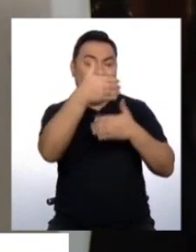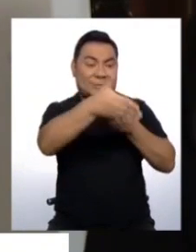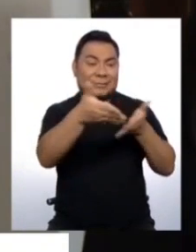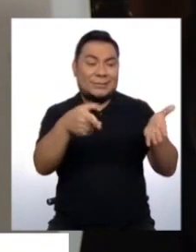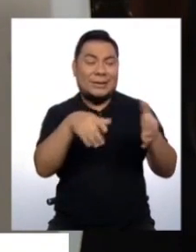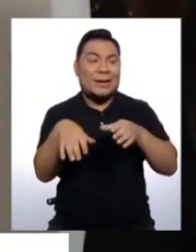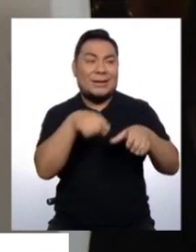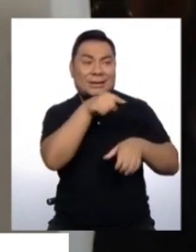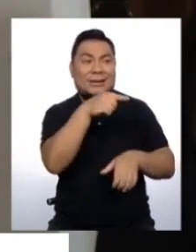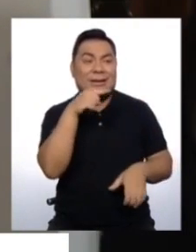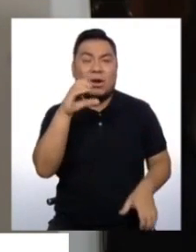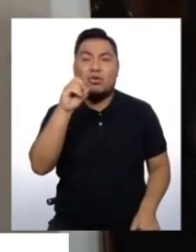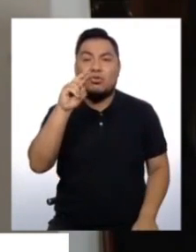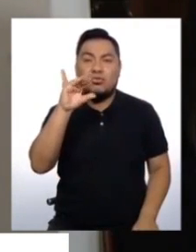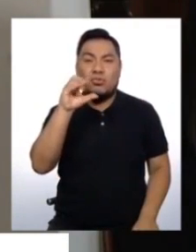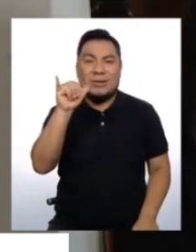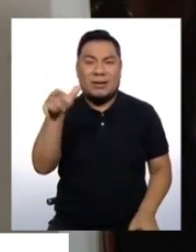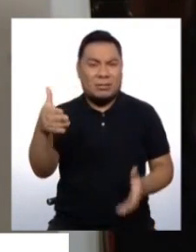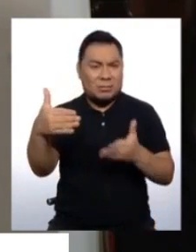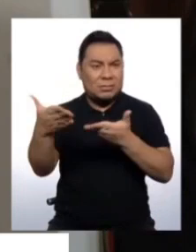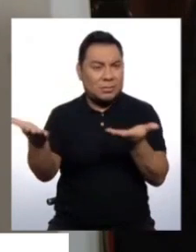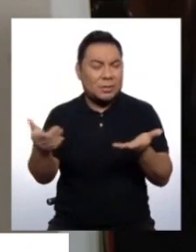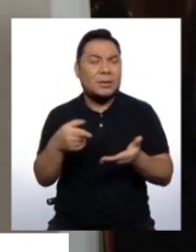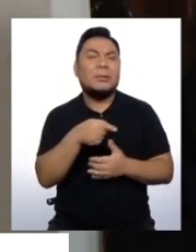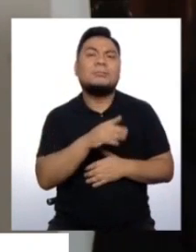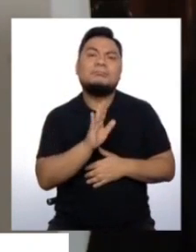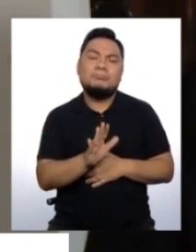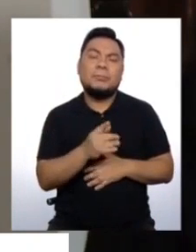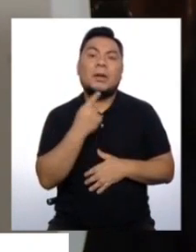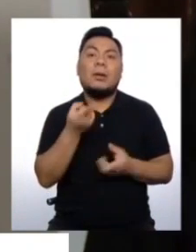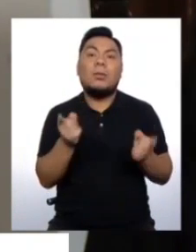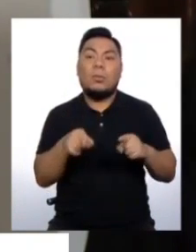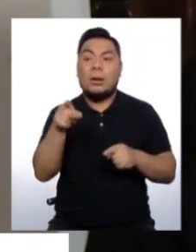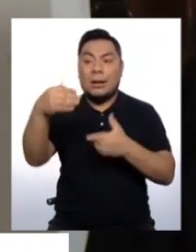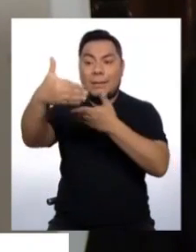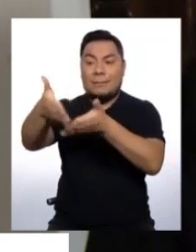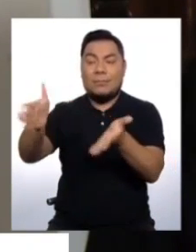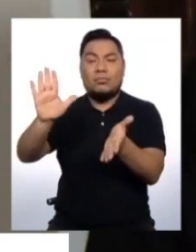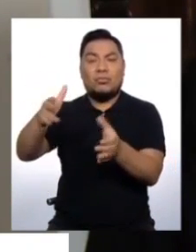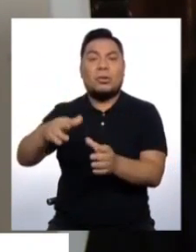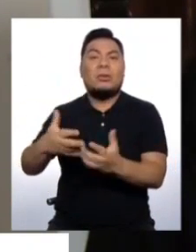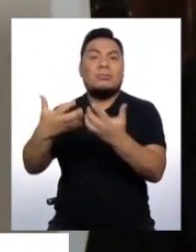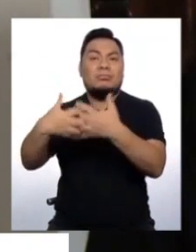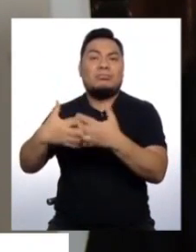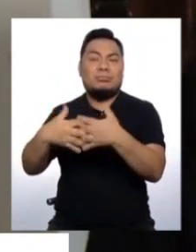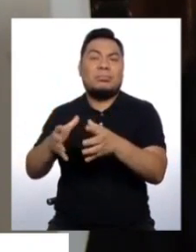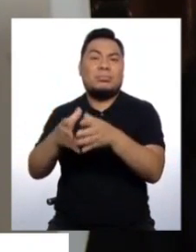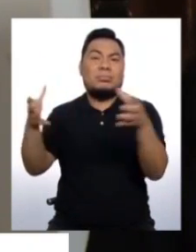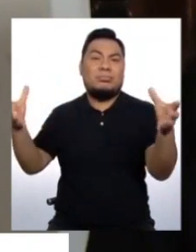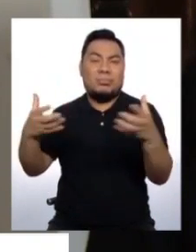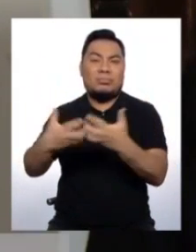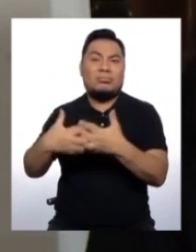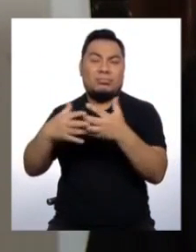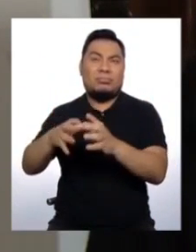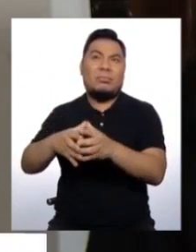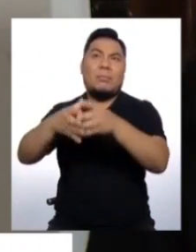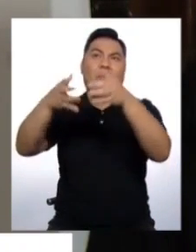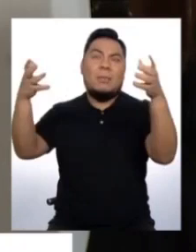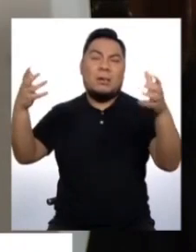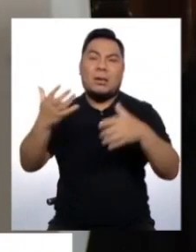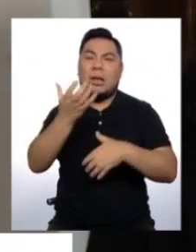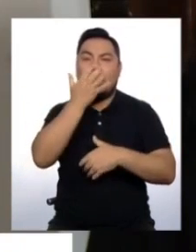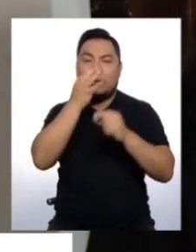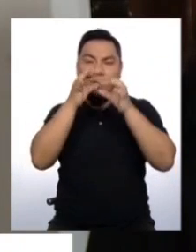se ha señalado específicamente, aparentemente, como es una planta industrial de oxígeno industrial y no